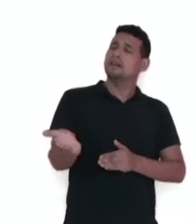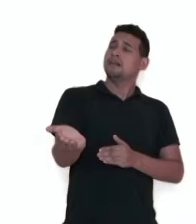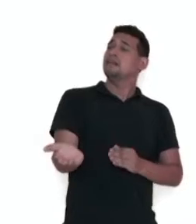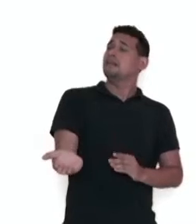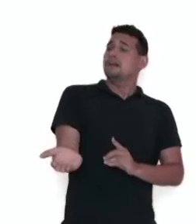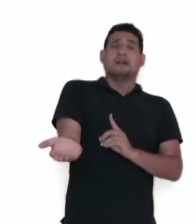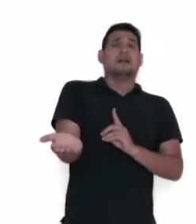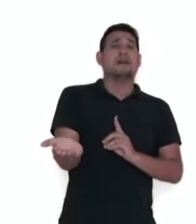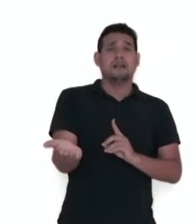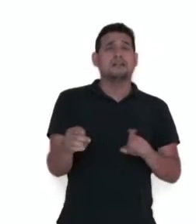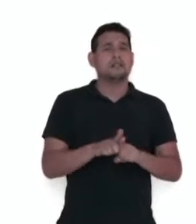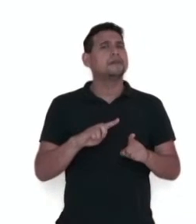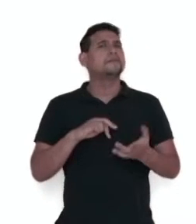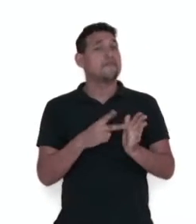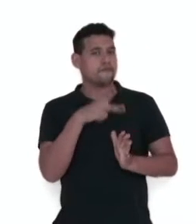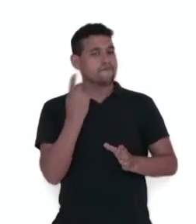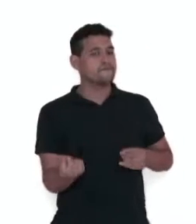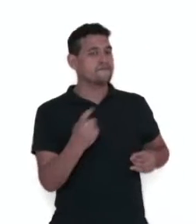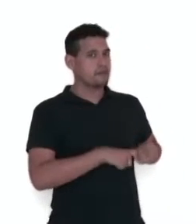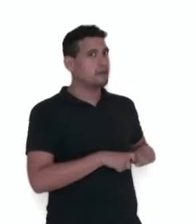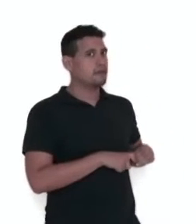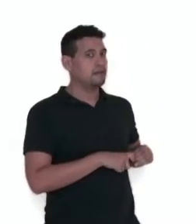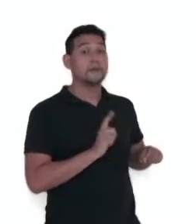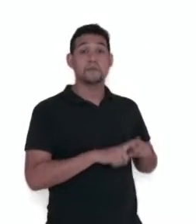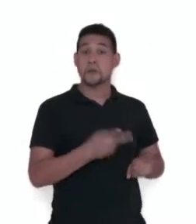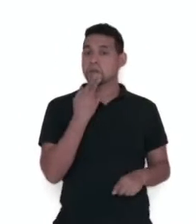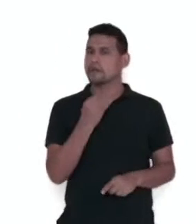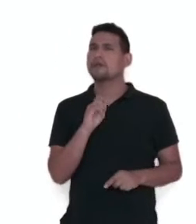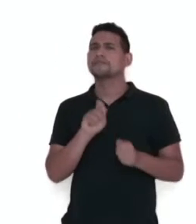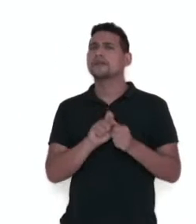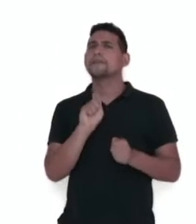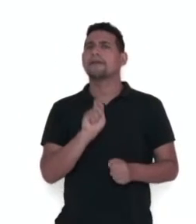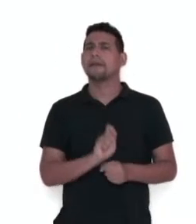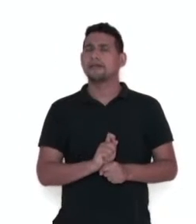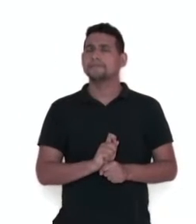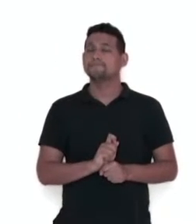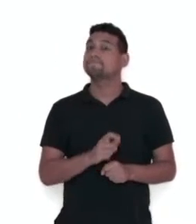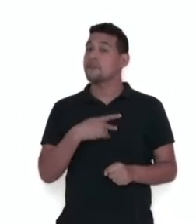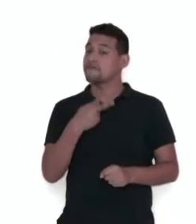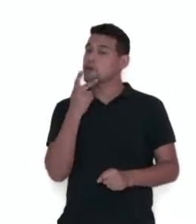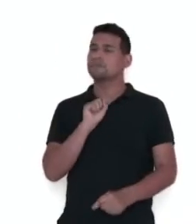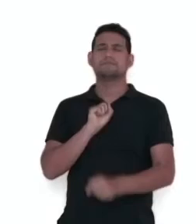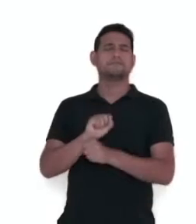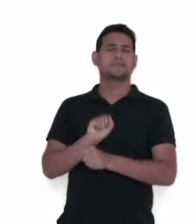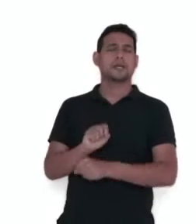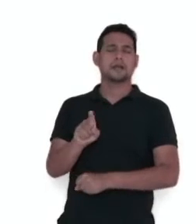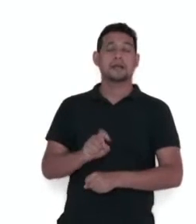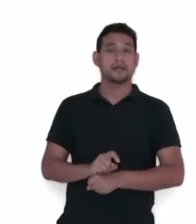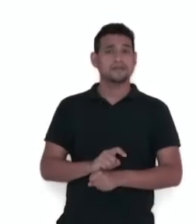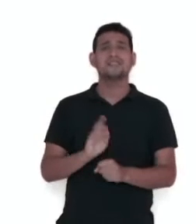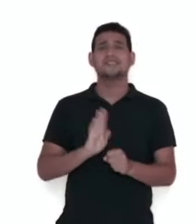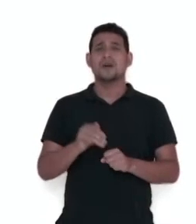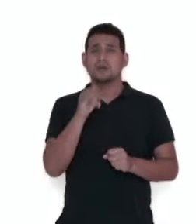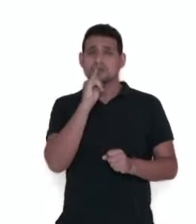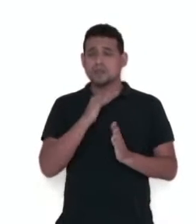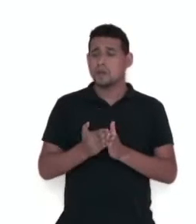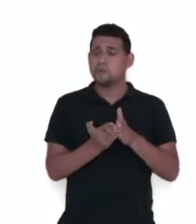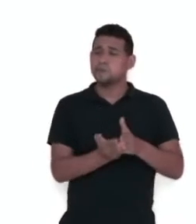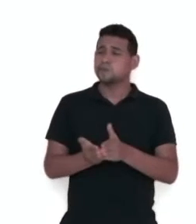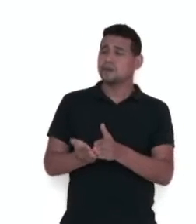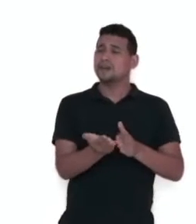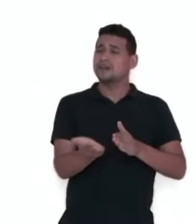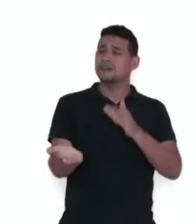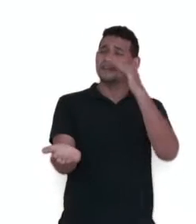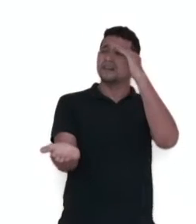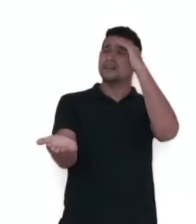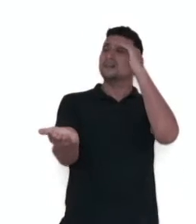Él juró que volvería y empapada en llanto, ella juró que esperaria. Então ele partiu,